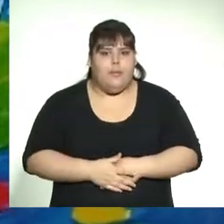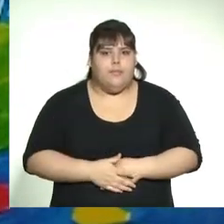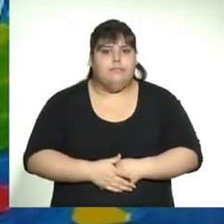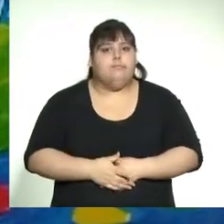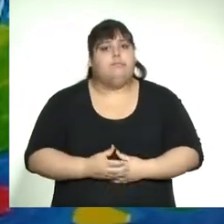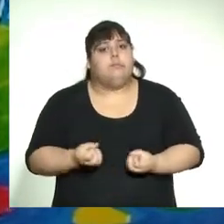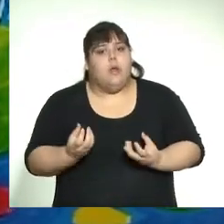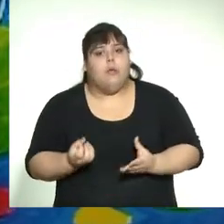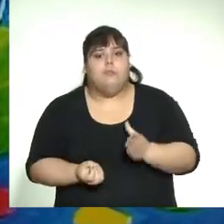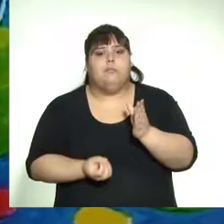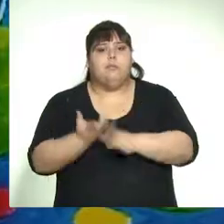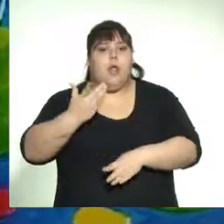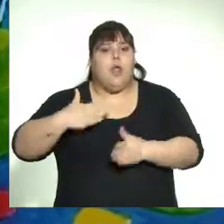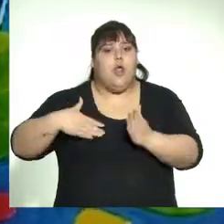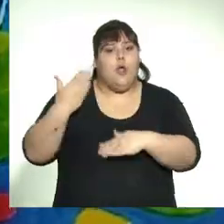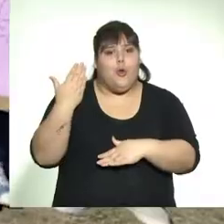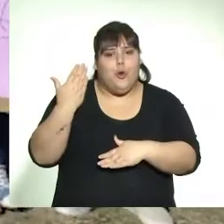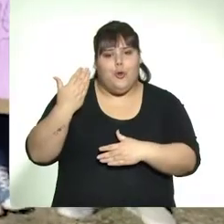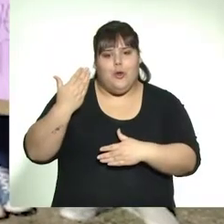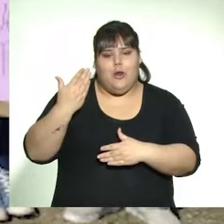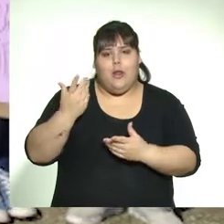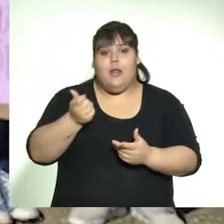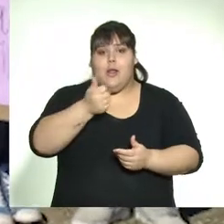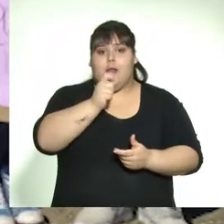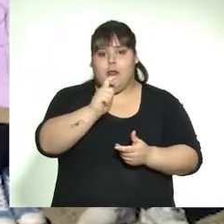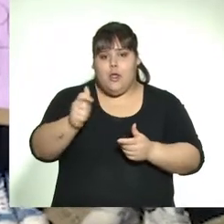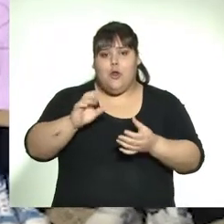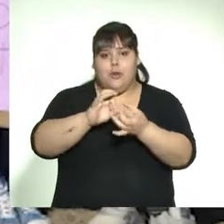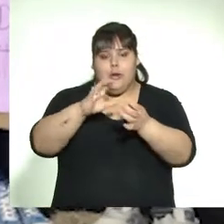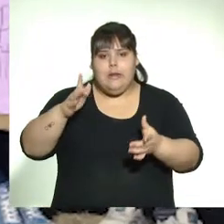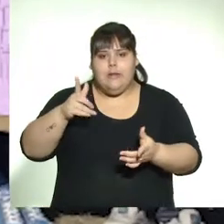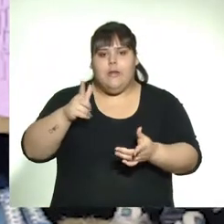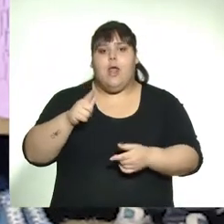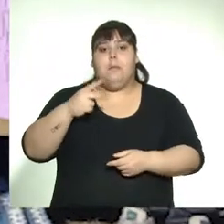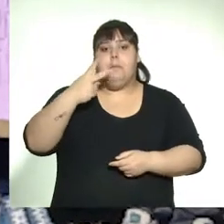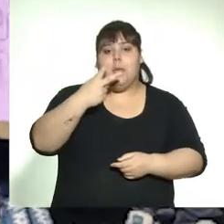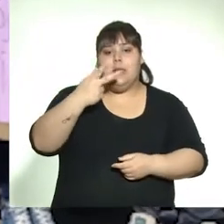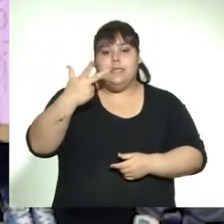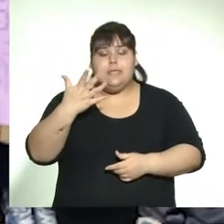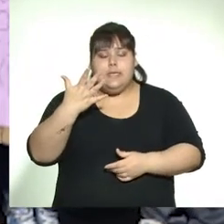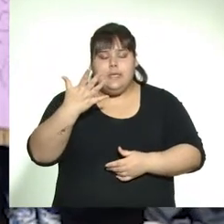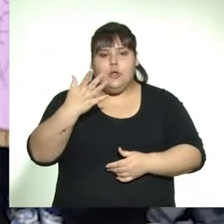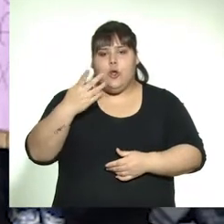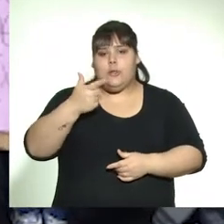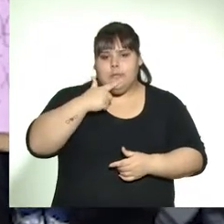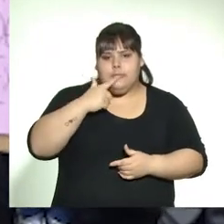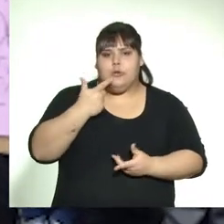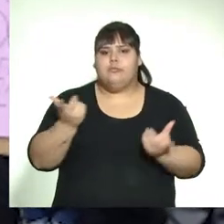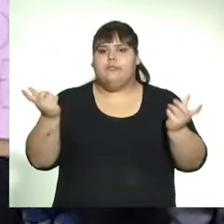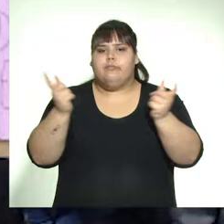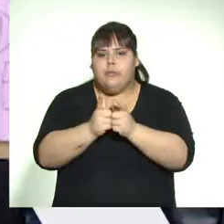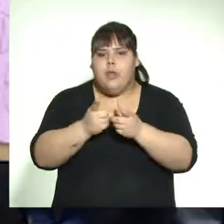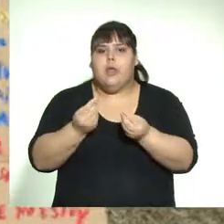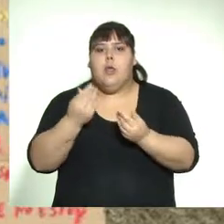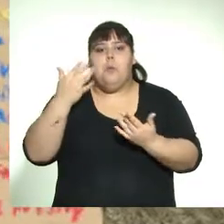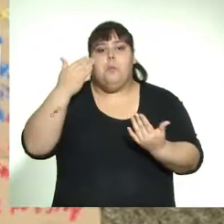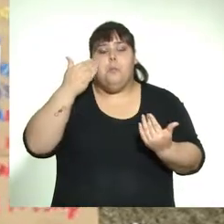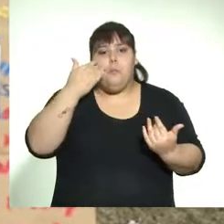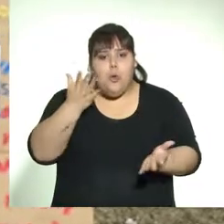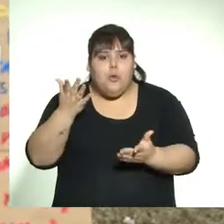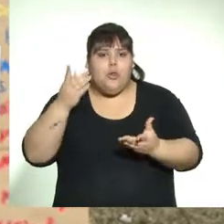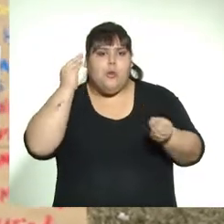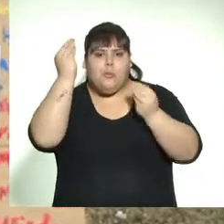valiosas. Y así fue que surgieron las Jornadas por la Libertad de los Ríos, donde cada 25 de septiembre nos reunimos para